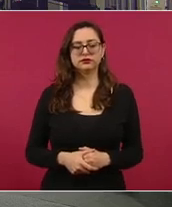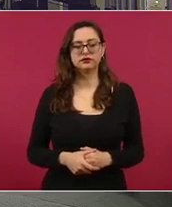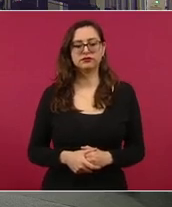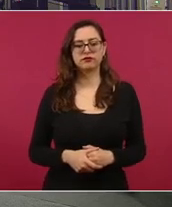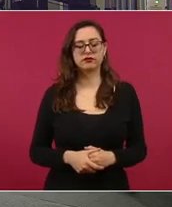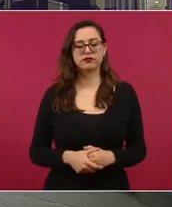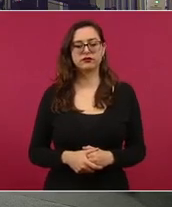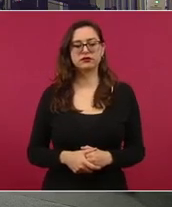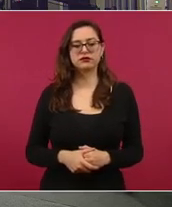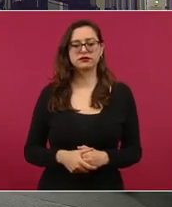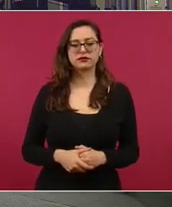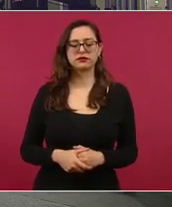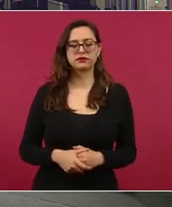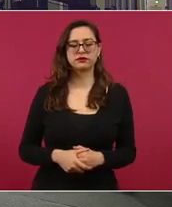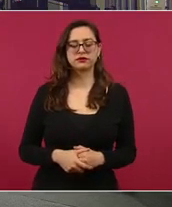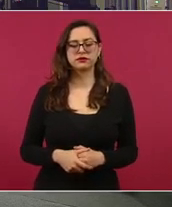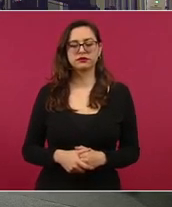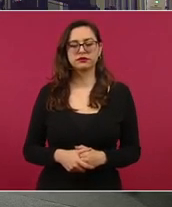Reforzar más, pero